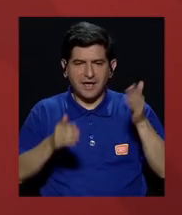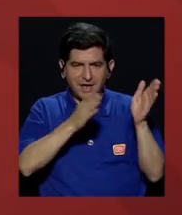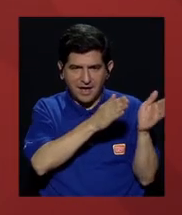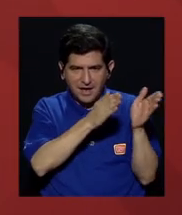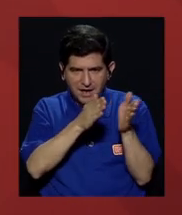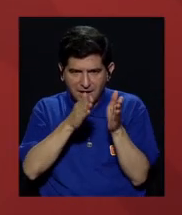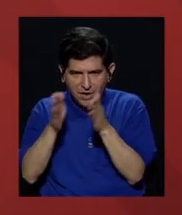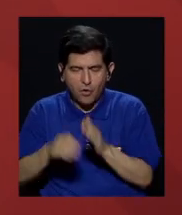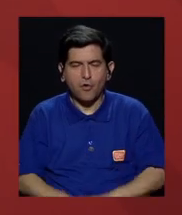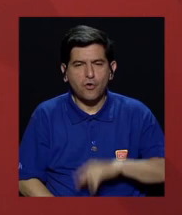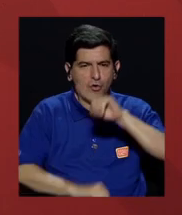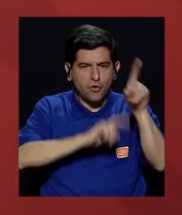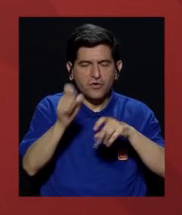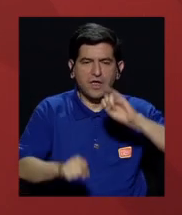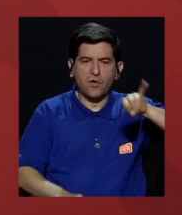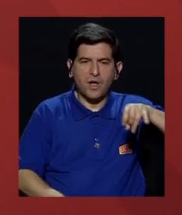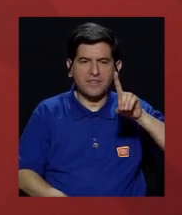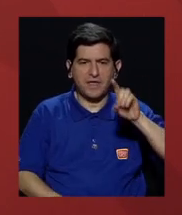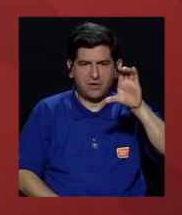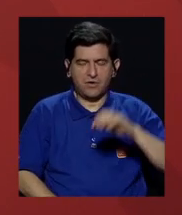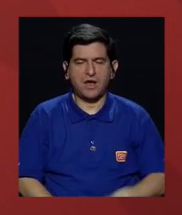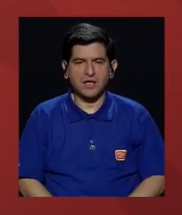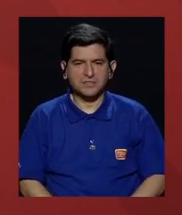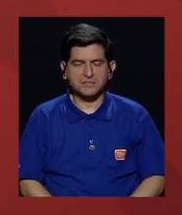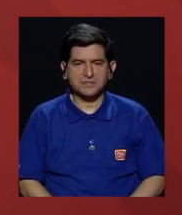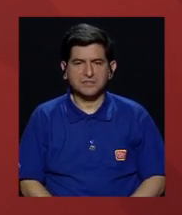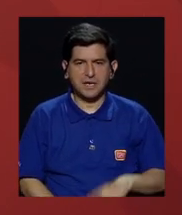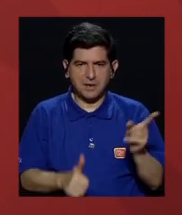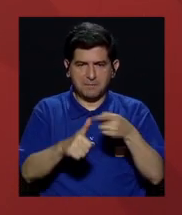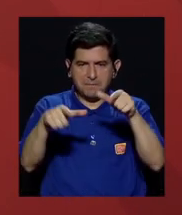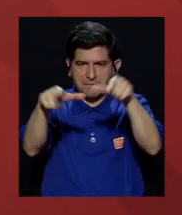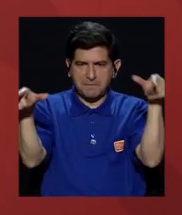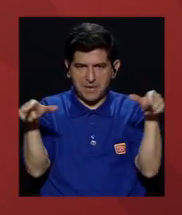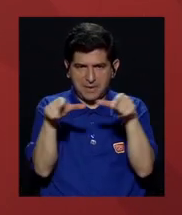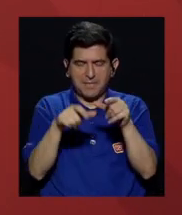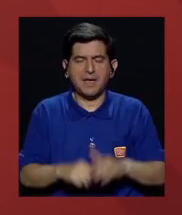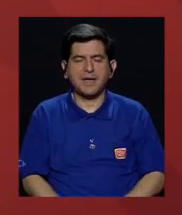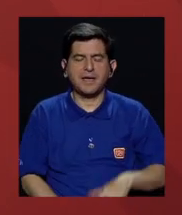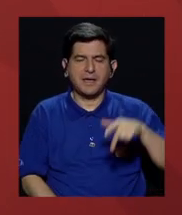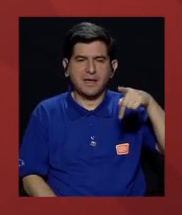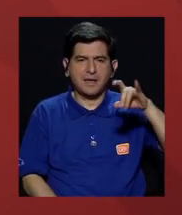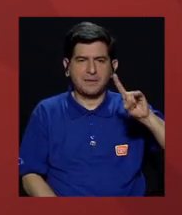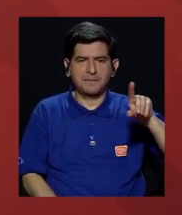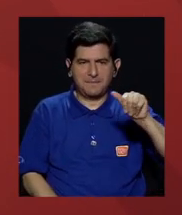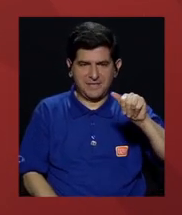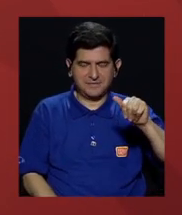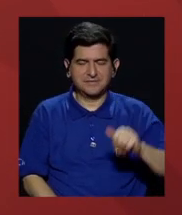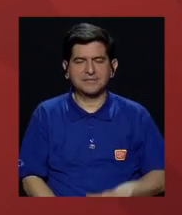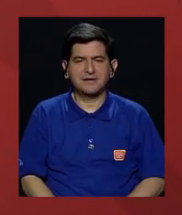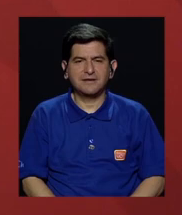es básicamente un juan diego bastante aislado en primer lugar con un pizza